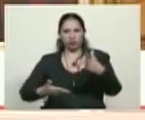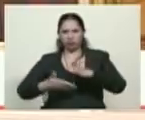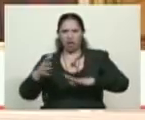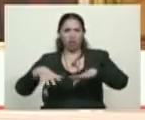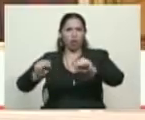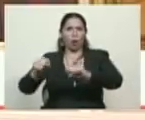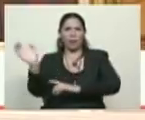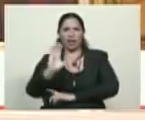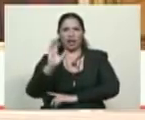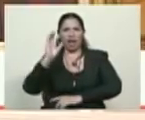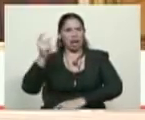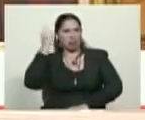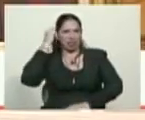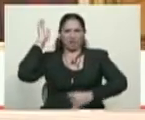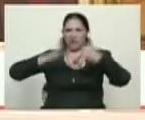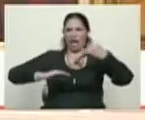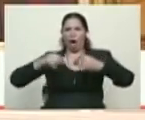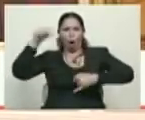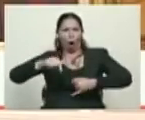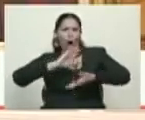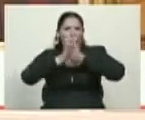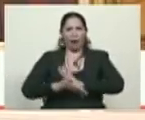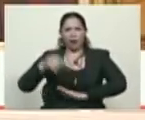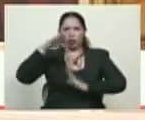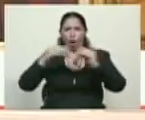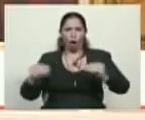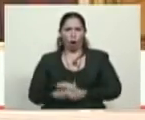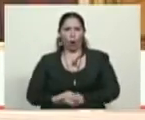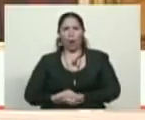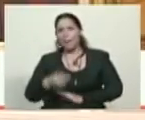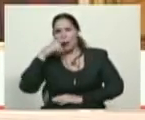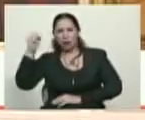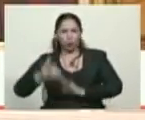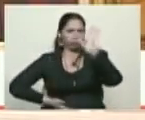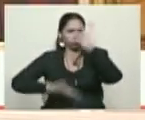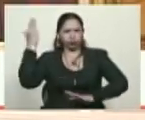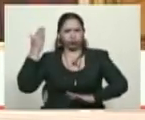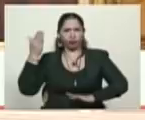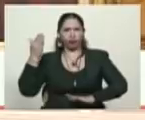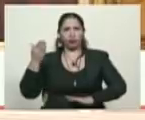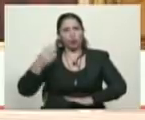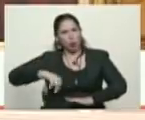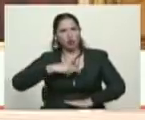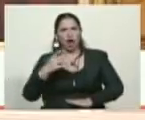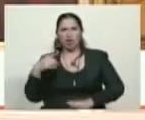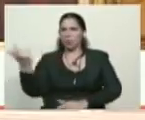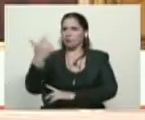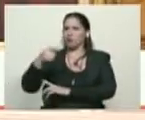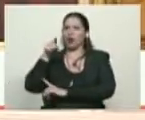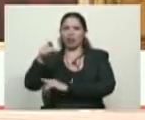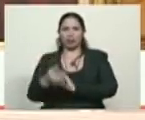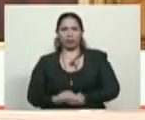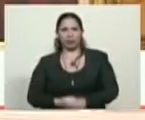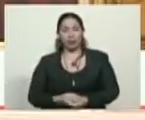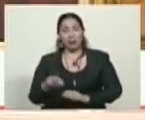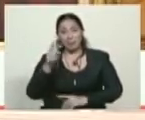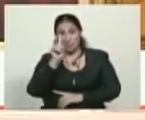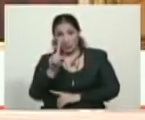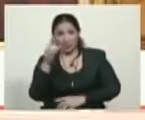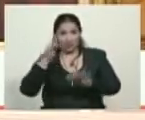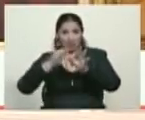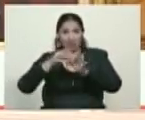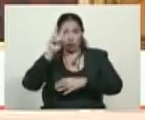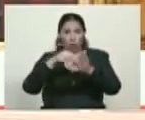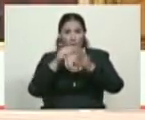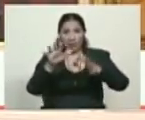día final, hoy se acaba todo, Maduro, te vas, vamos por ti, primero de septiembre 2016. Y